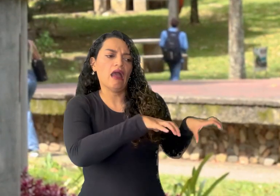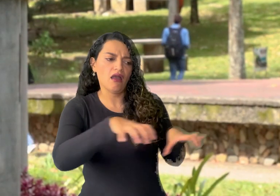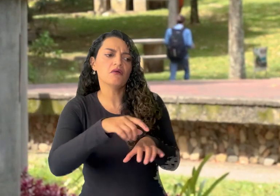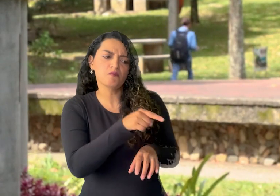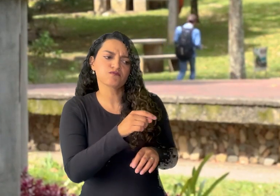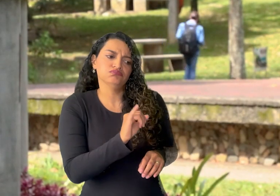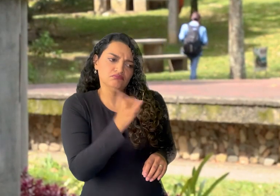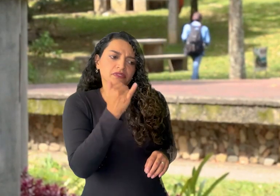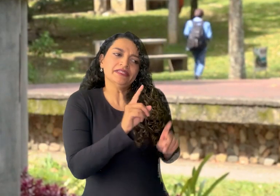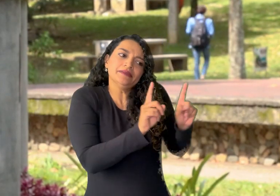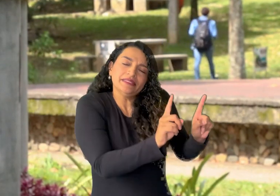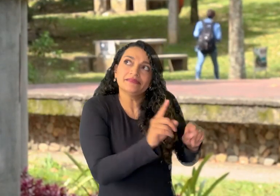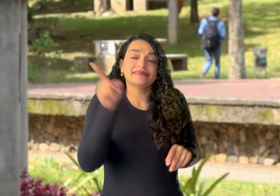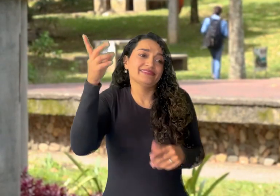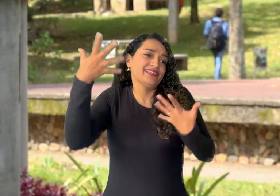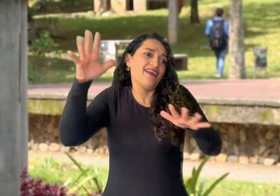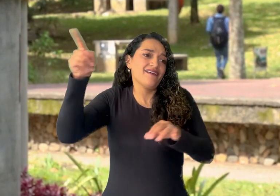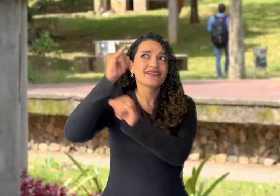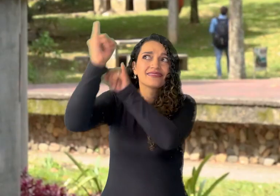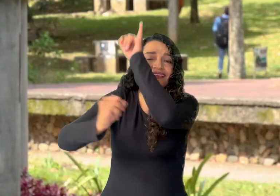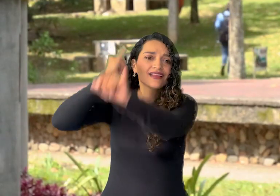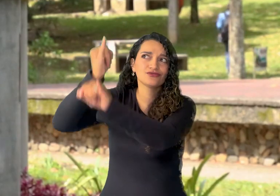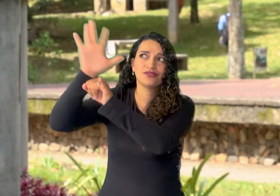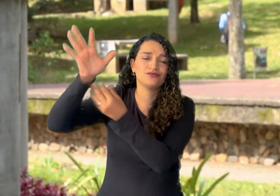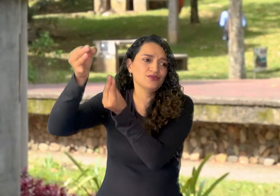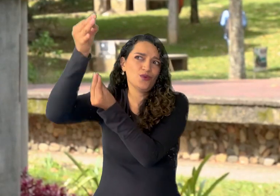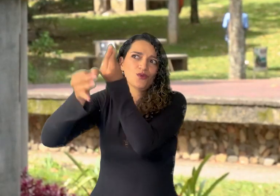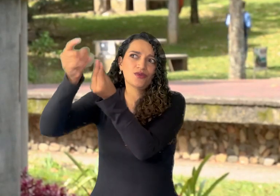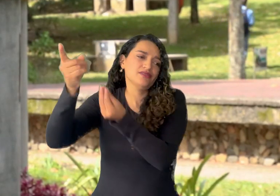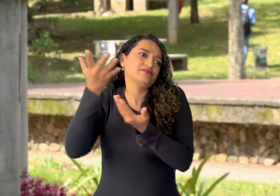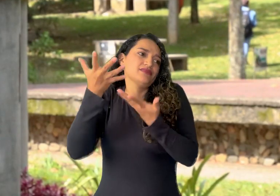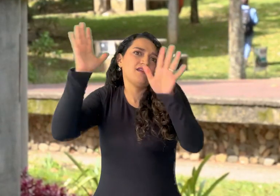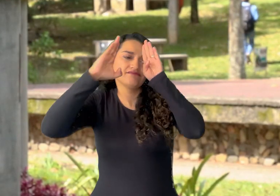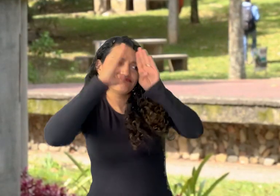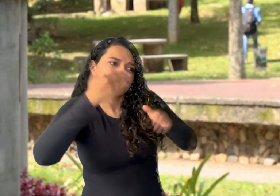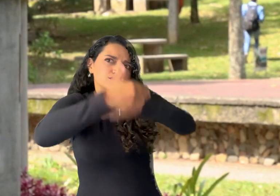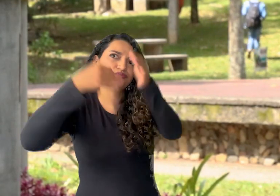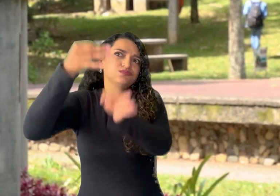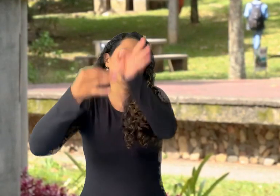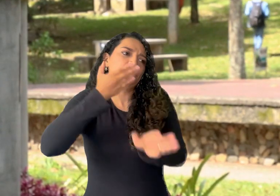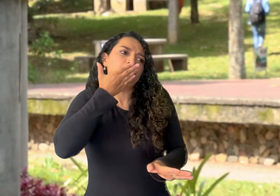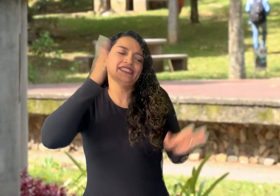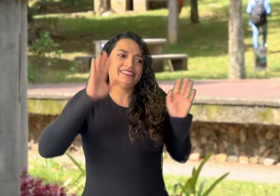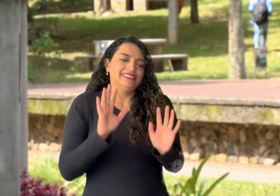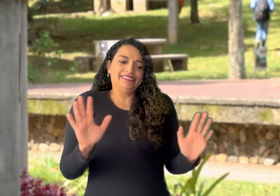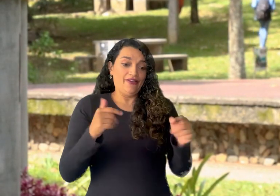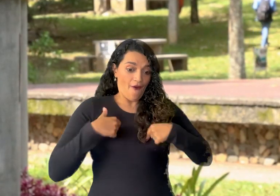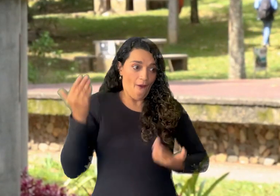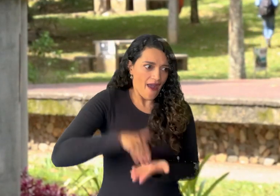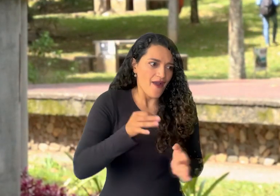también la excepción previa de cosa juzgada internacional, lo que significa que este tema ya había sido abordado en la